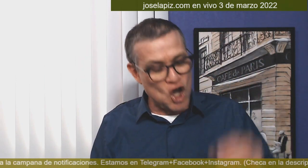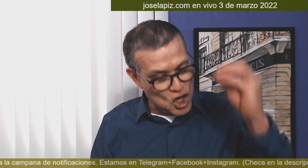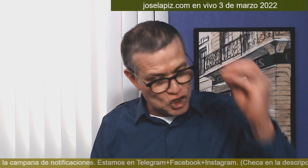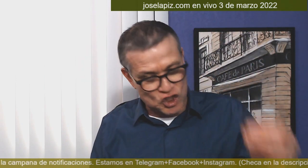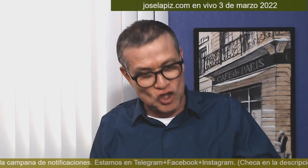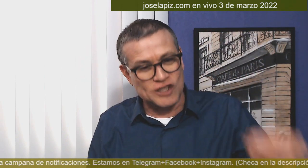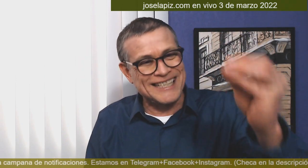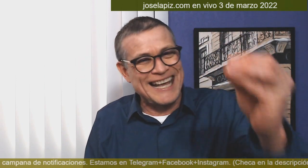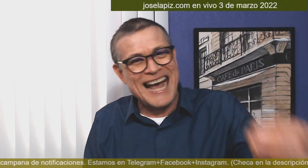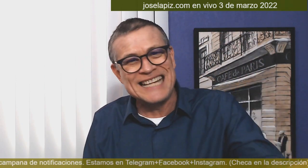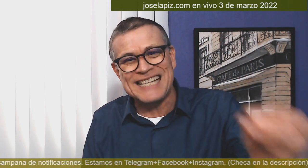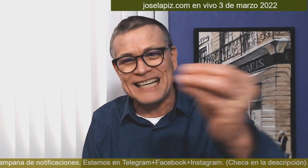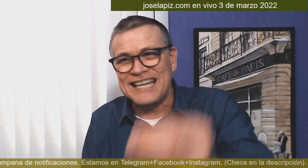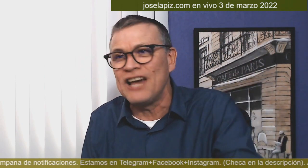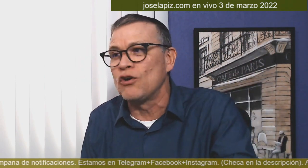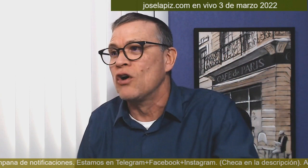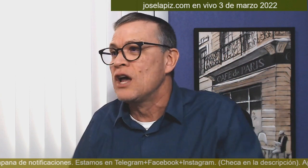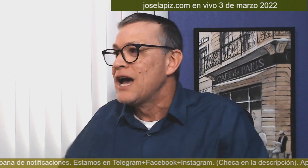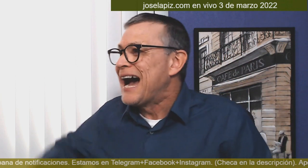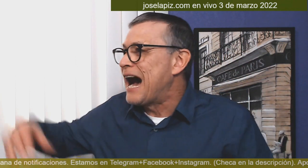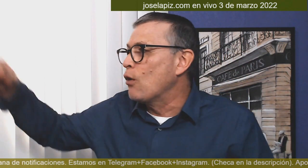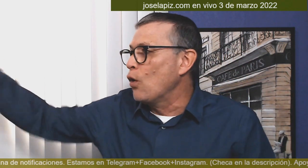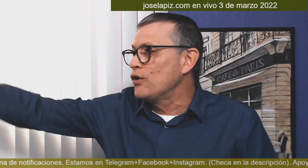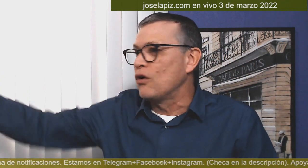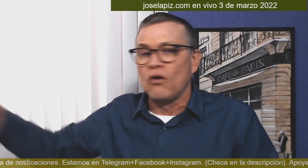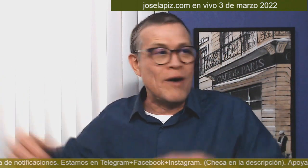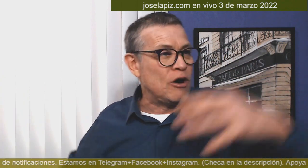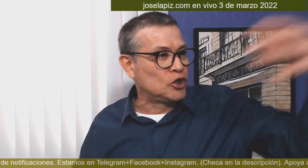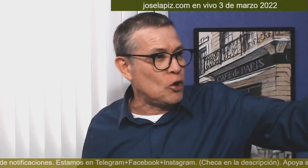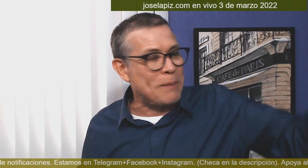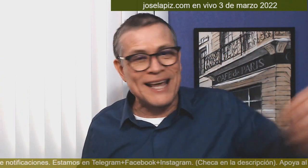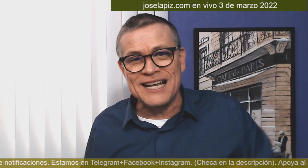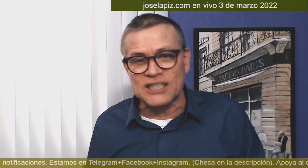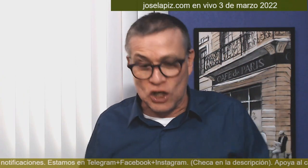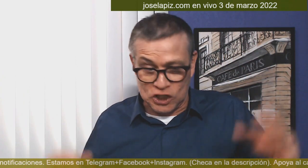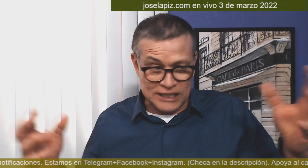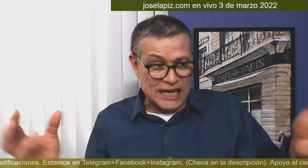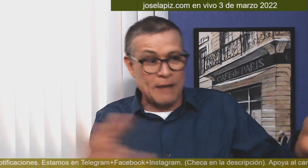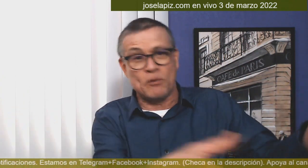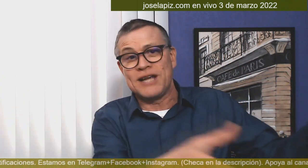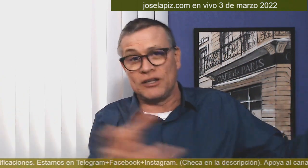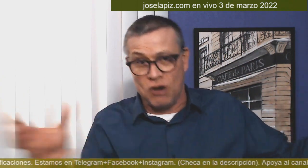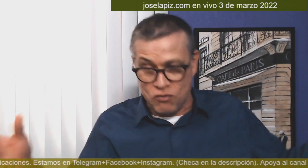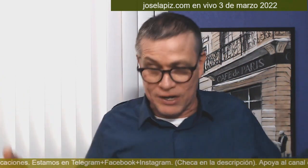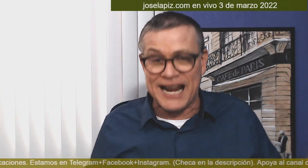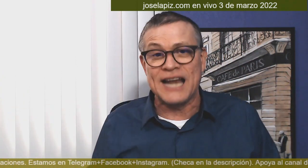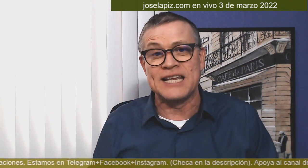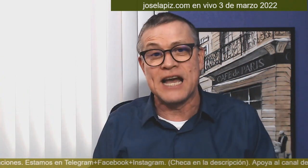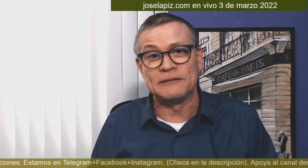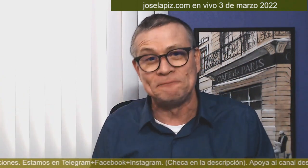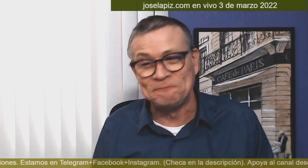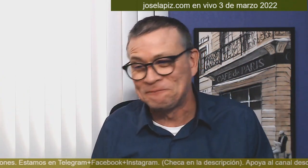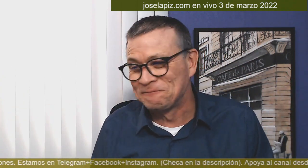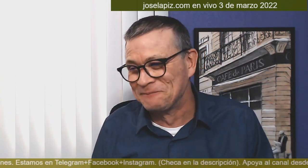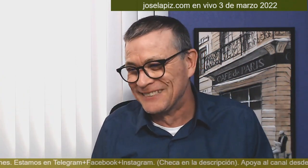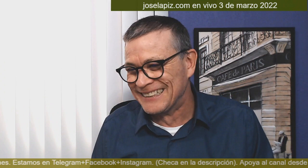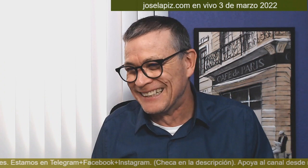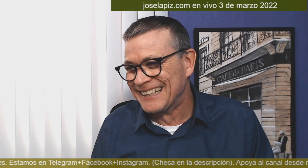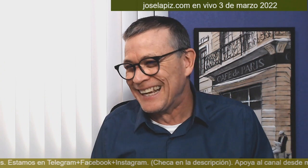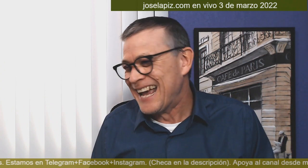todos los que han saqueado a uno oa otro país son los que están apoyando a ucrania